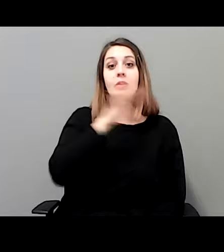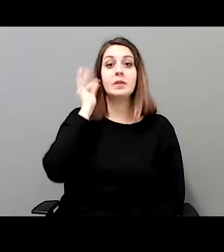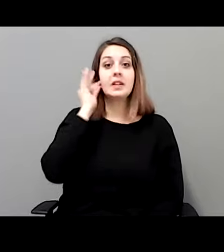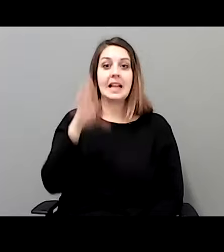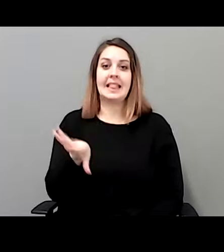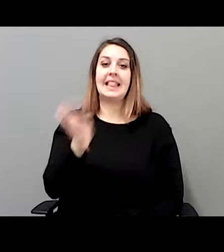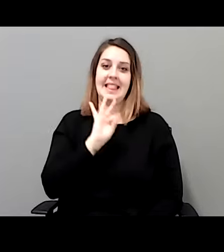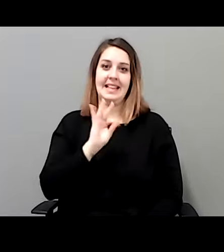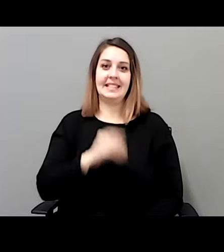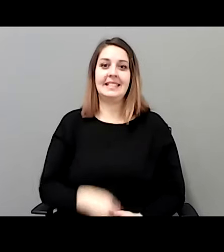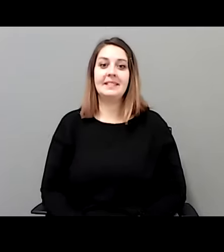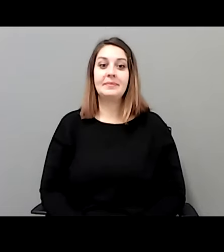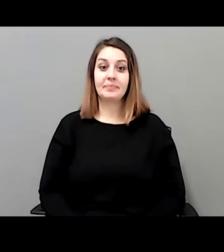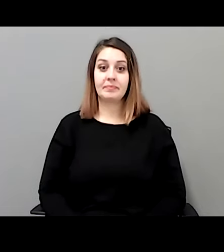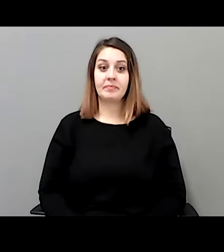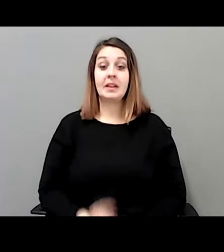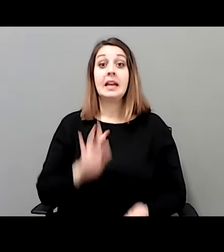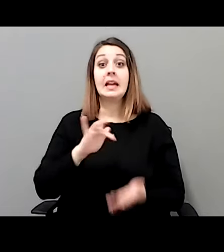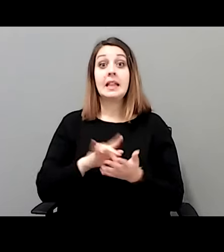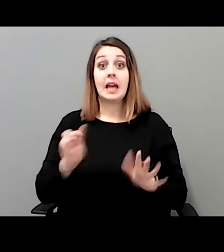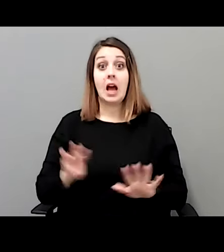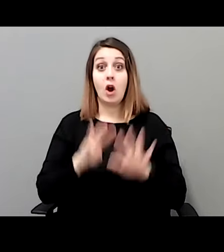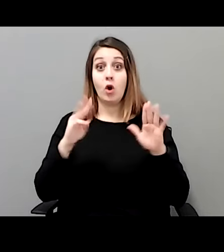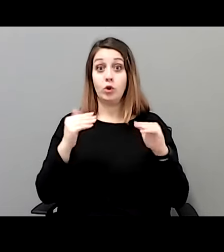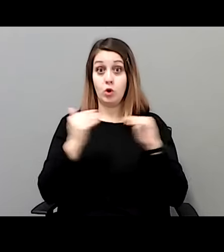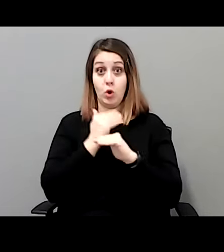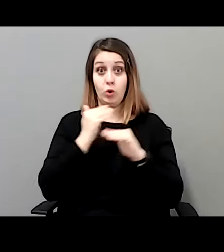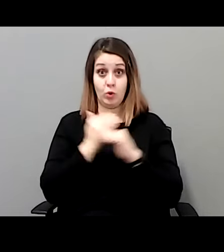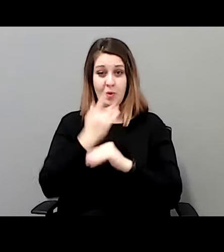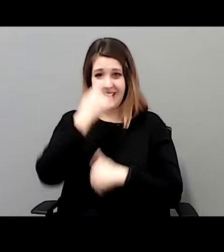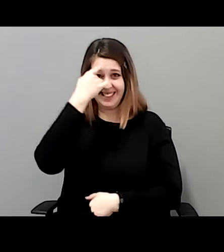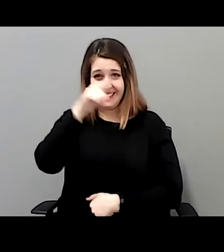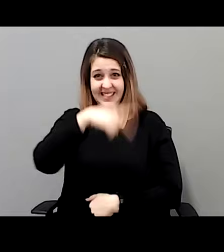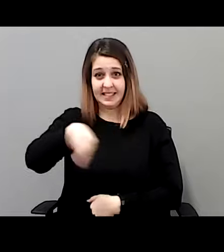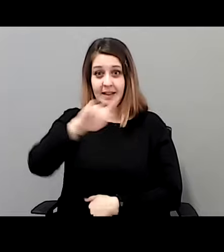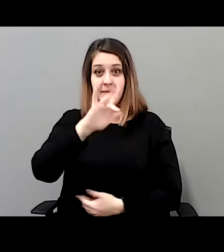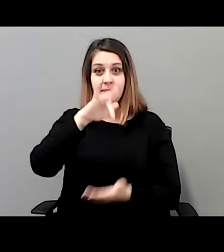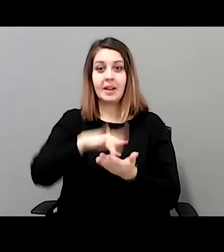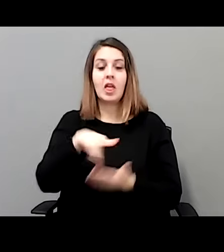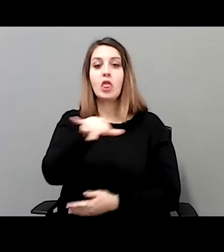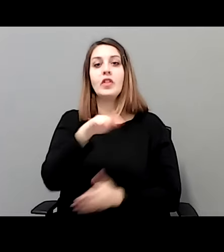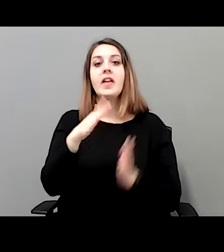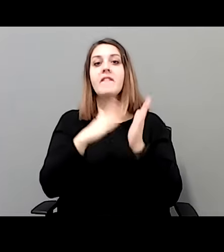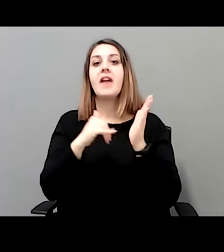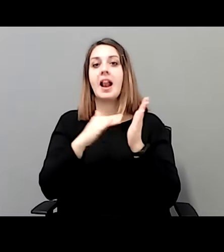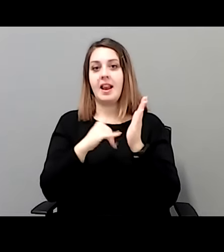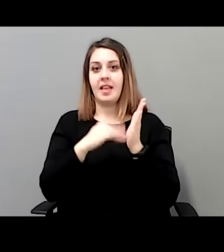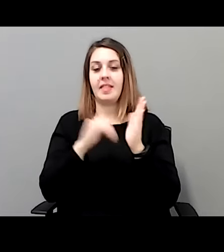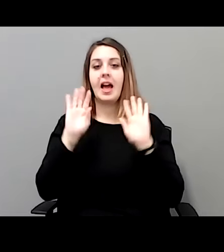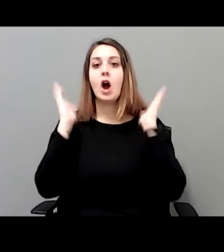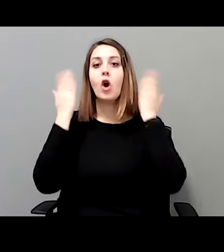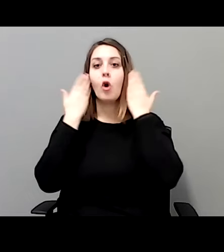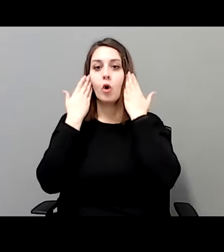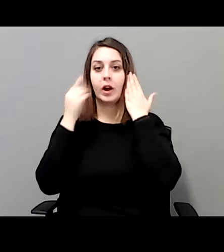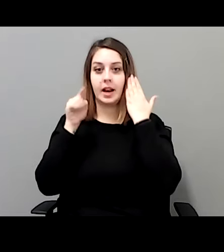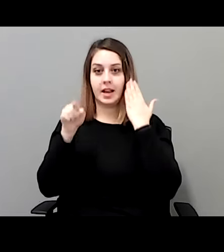decidís. El día 8 de octubre, como todos sabéis, vamos a celebrarlo en Valencia, el Congreso.